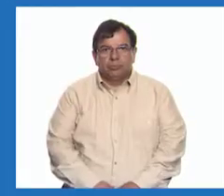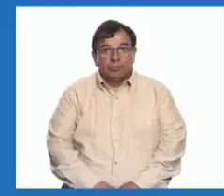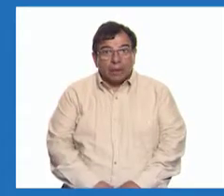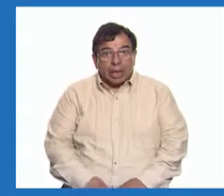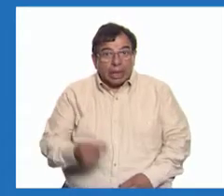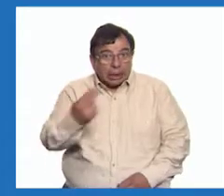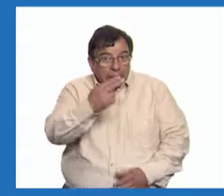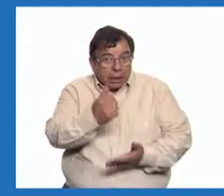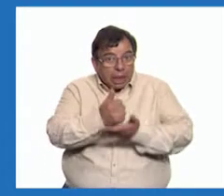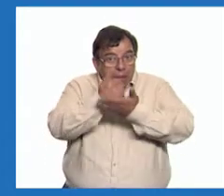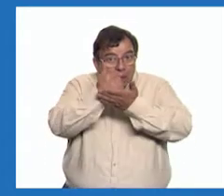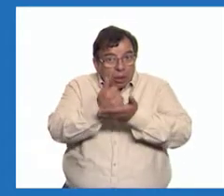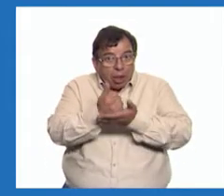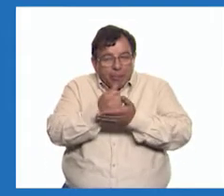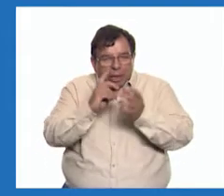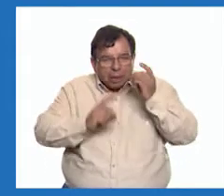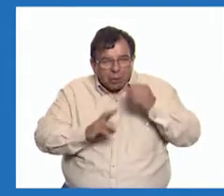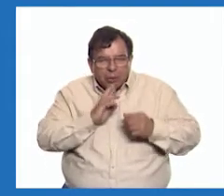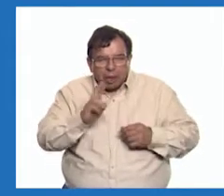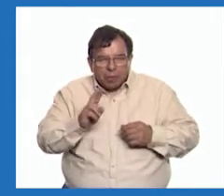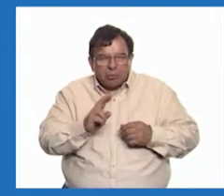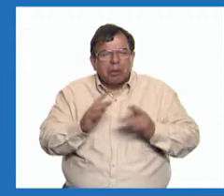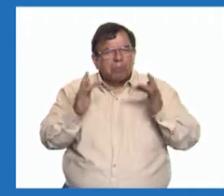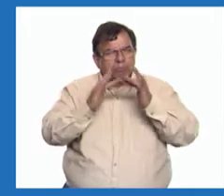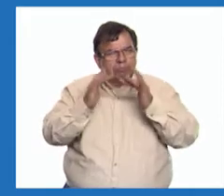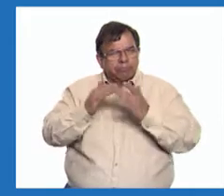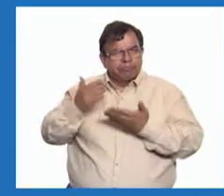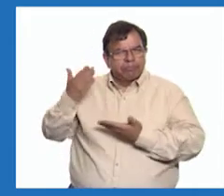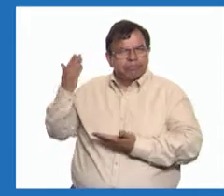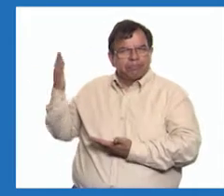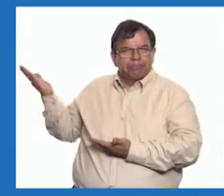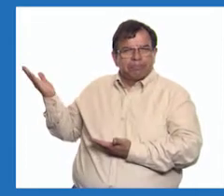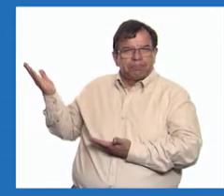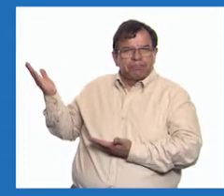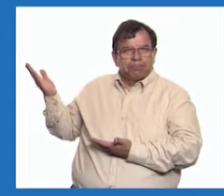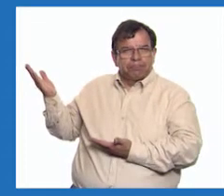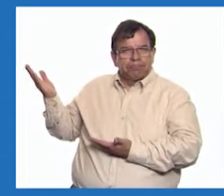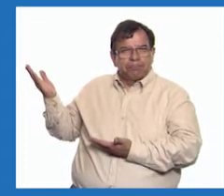Si necesitas ayuda para resolver tus dudas, contáctanos.